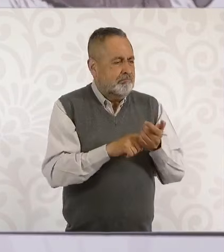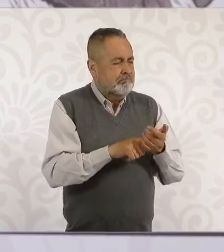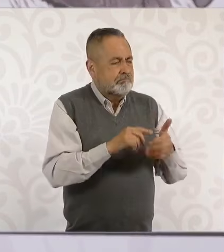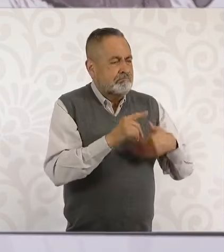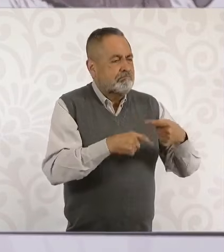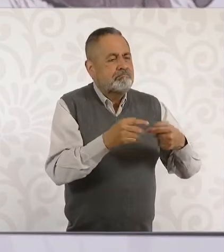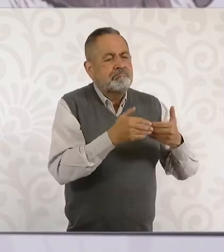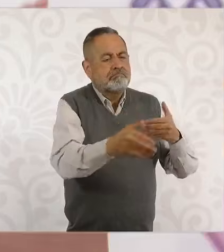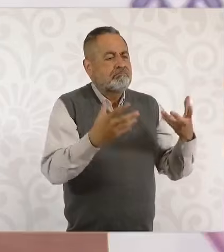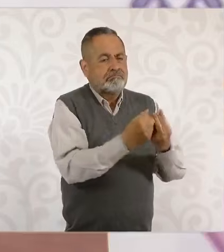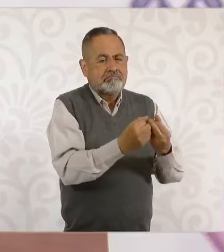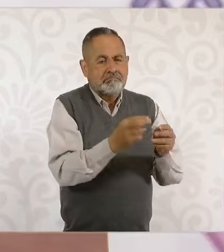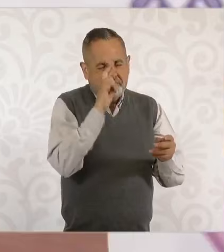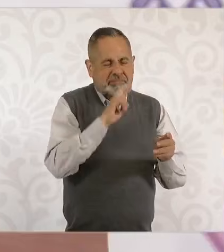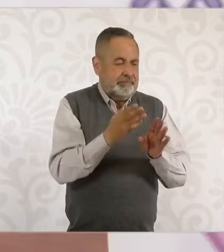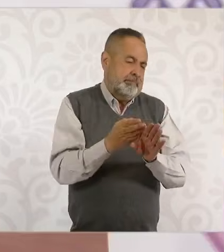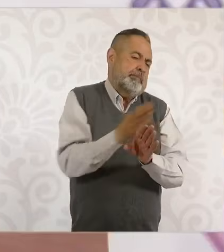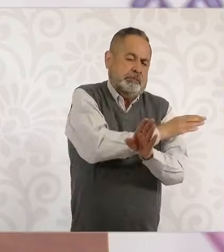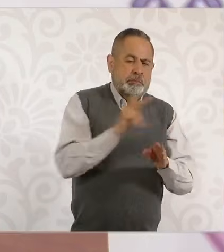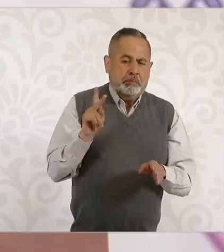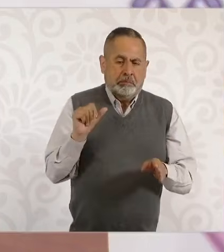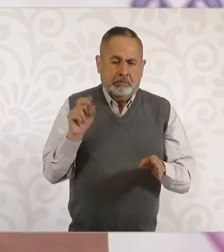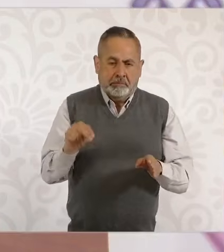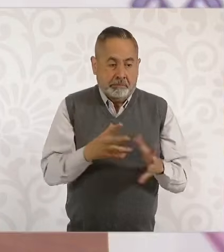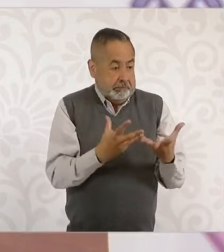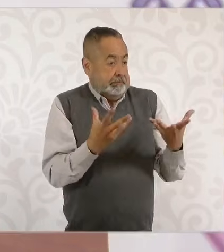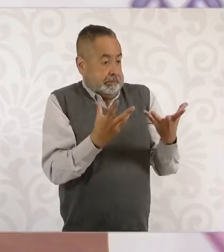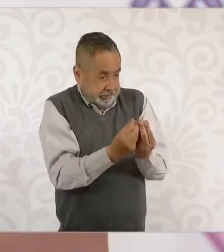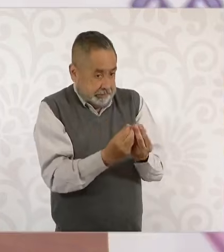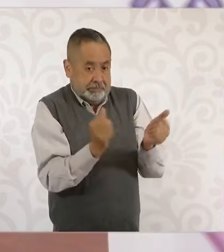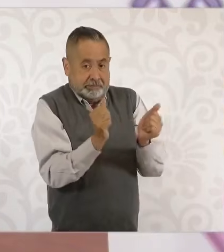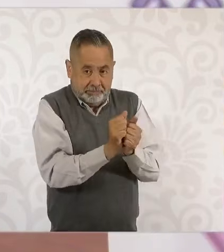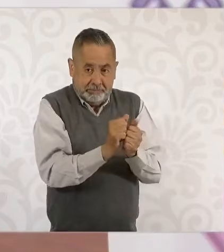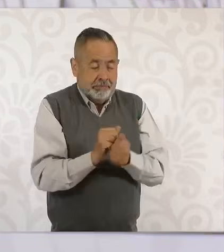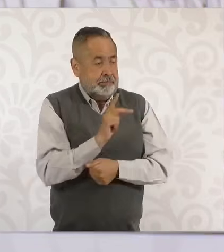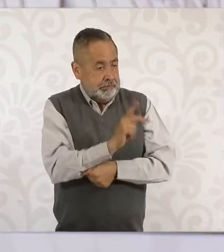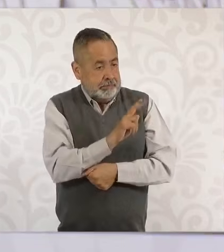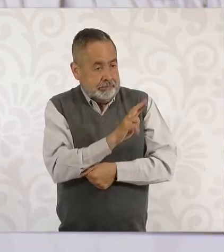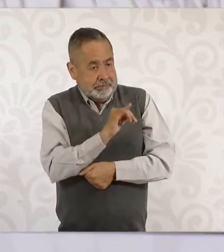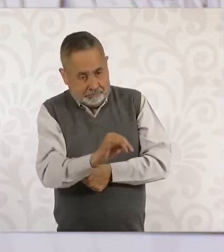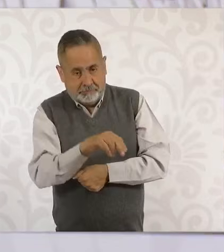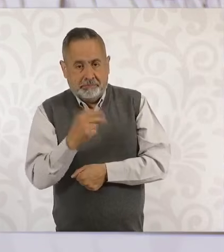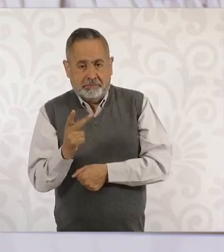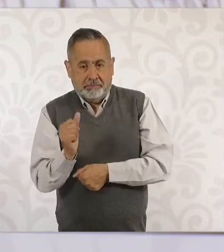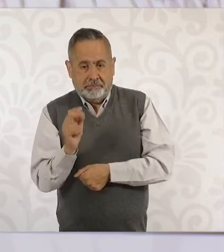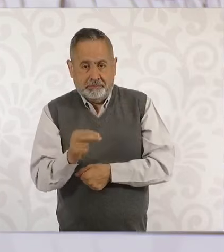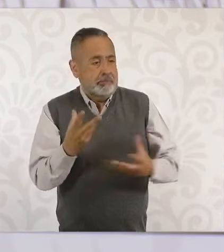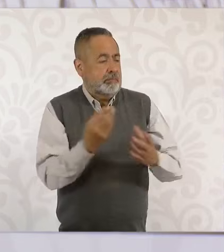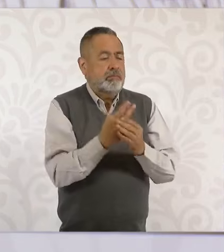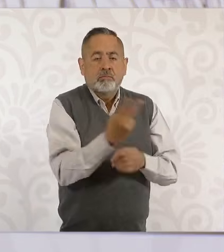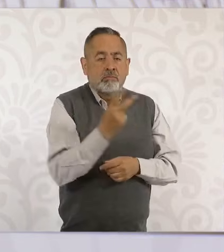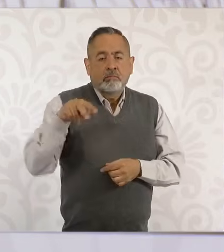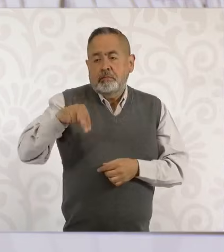porque antes pues el PAN tenía su… Pero a partir de la llegada del neoliberalismo y particularmente